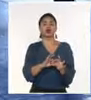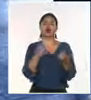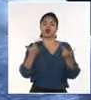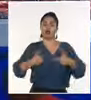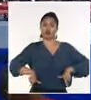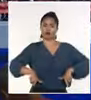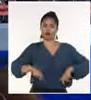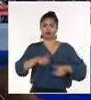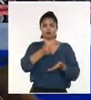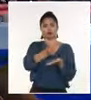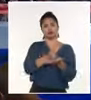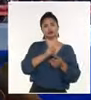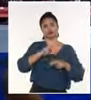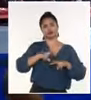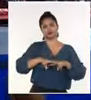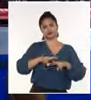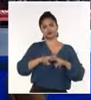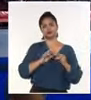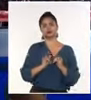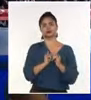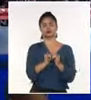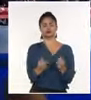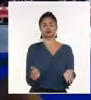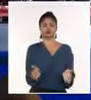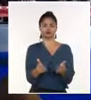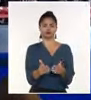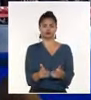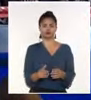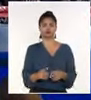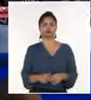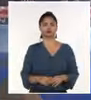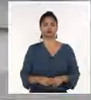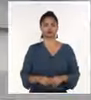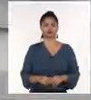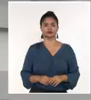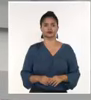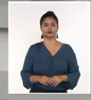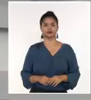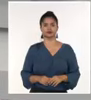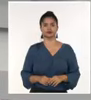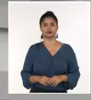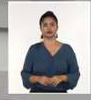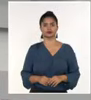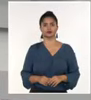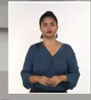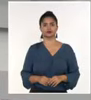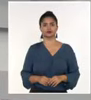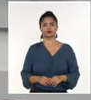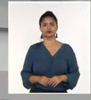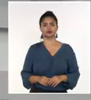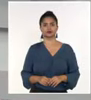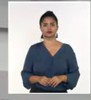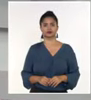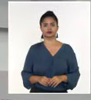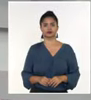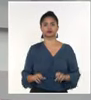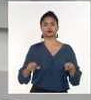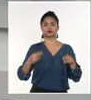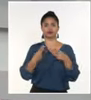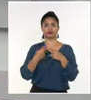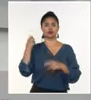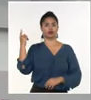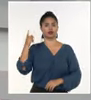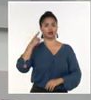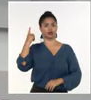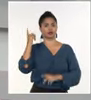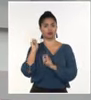Habana. Giselle Filiu Téllez, Canal Cubano de Noticias. Y en la continuación de la Serie Nacional de Béisbol, hoy